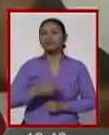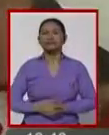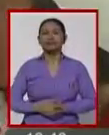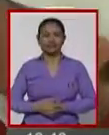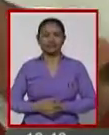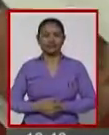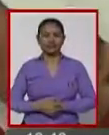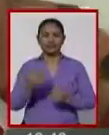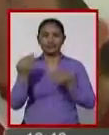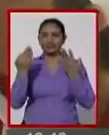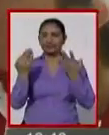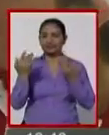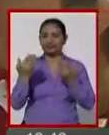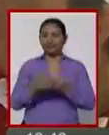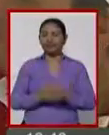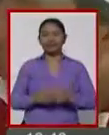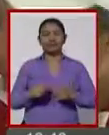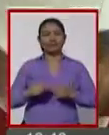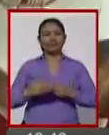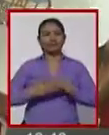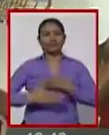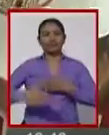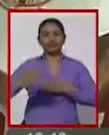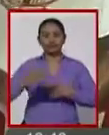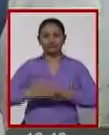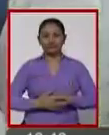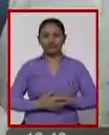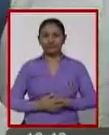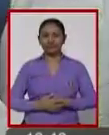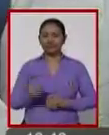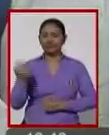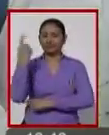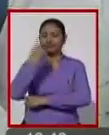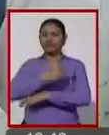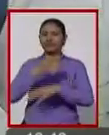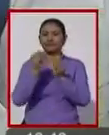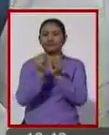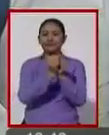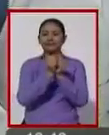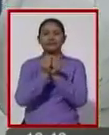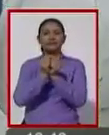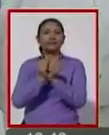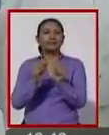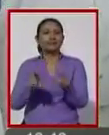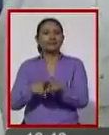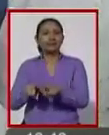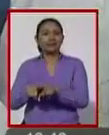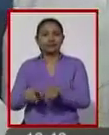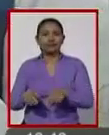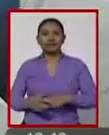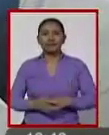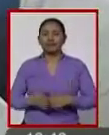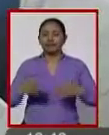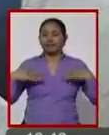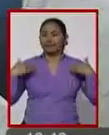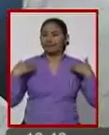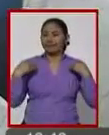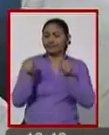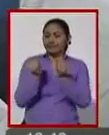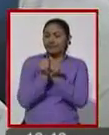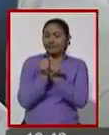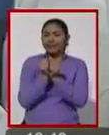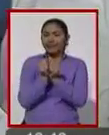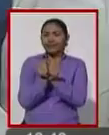que esperamos que siga siempre así, digamos, ¿no? Pasando un día más al lado de ellos y bueno, pues, feliz de tener al lado